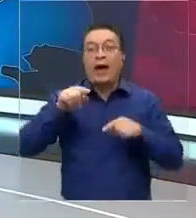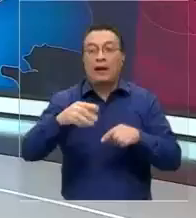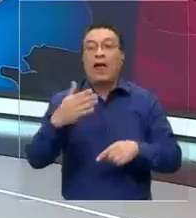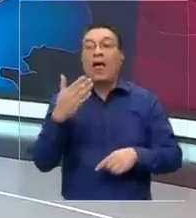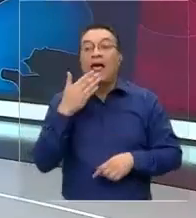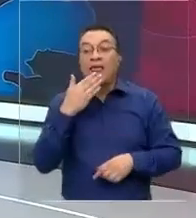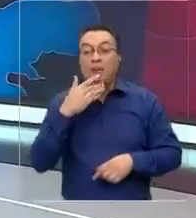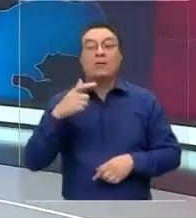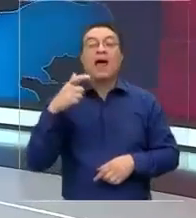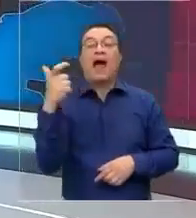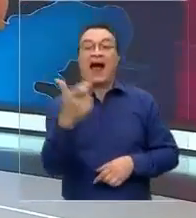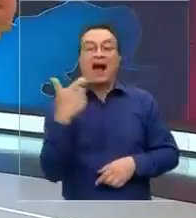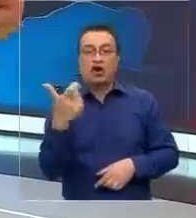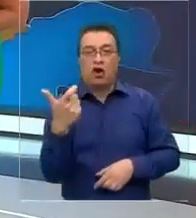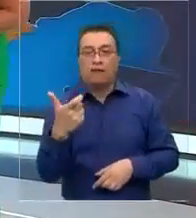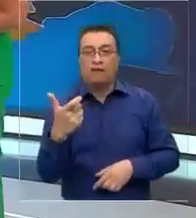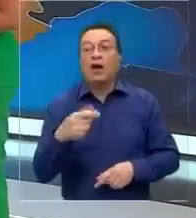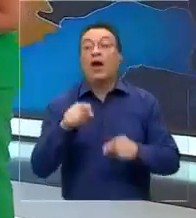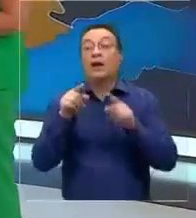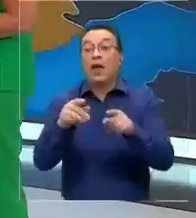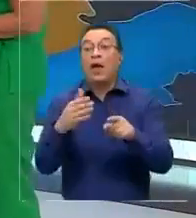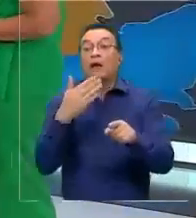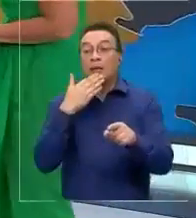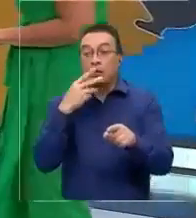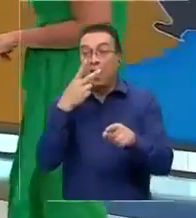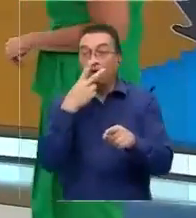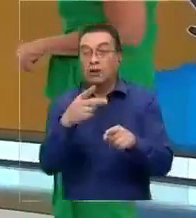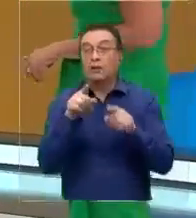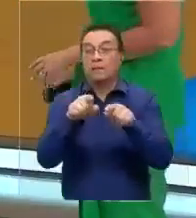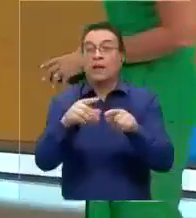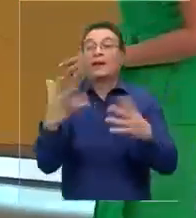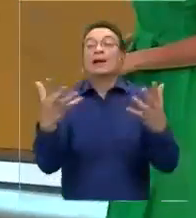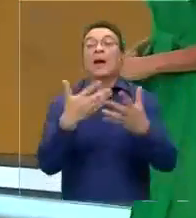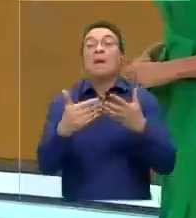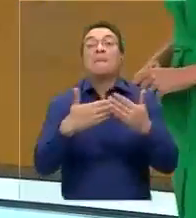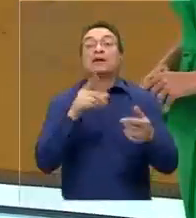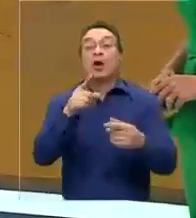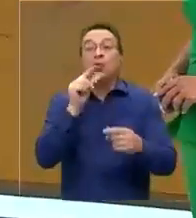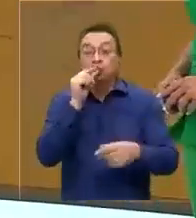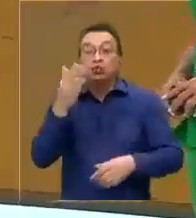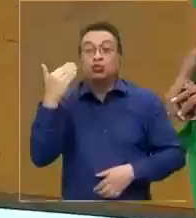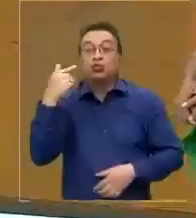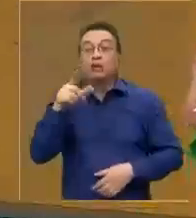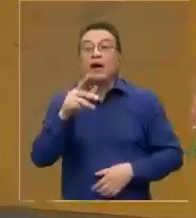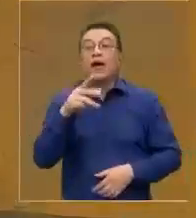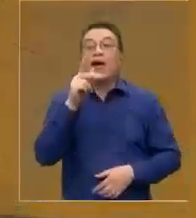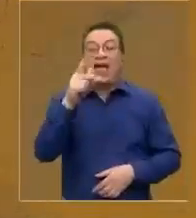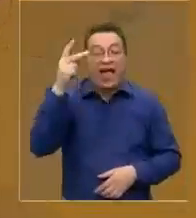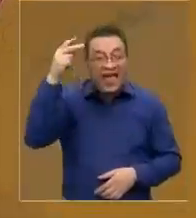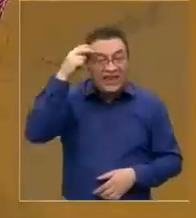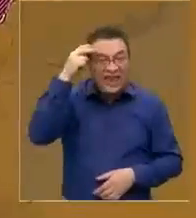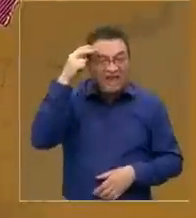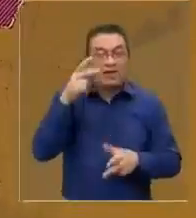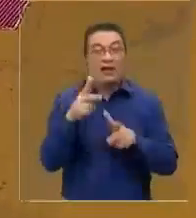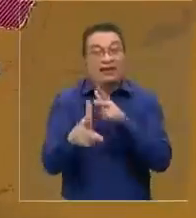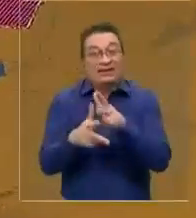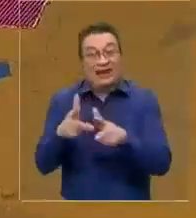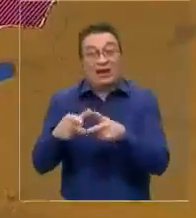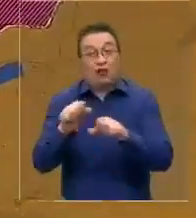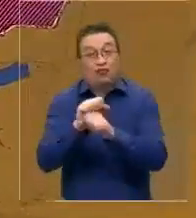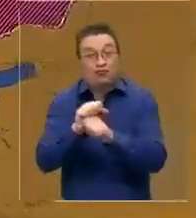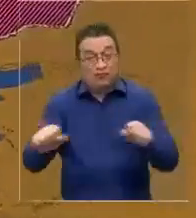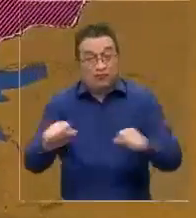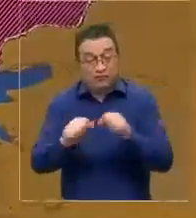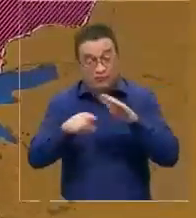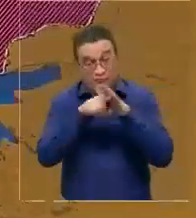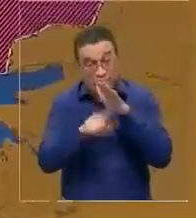Kharkov. Aquí está el desarrollo, los invito a que lo veamos. Hemos visto entonces lo que ha estado ocurriendo en los últimos minutos con Kiev, con esta estación de trenes